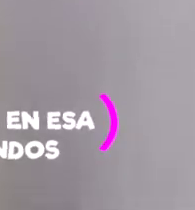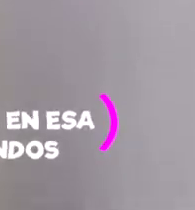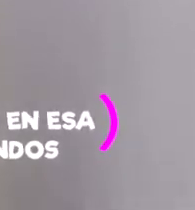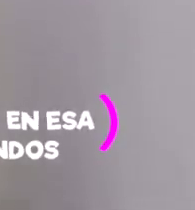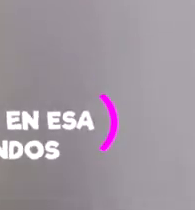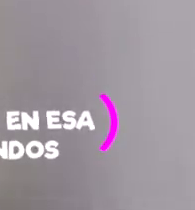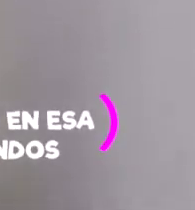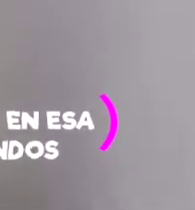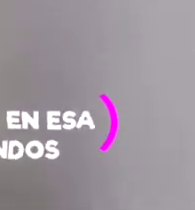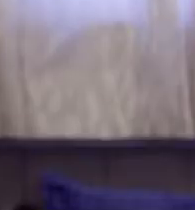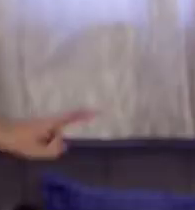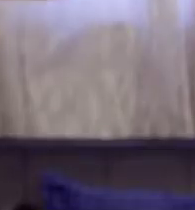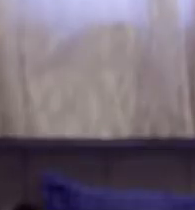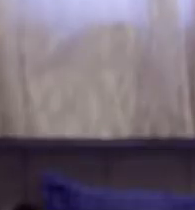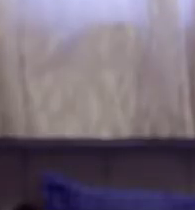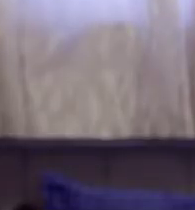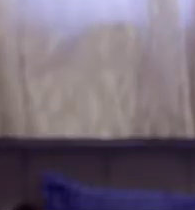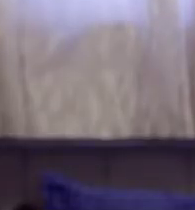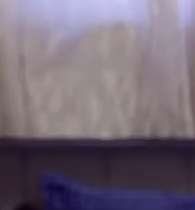¡Gracias!